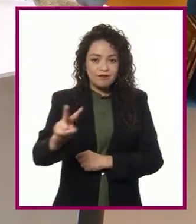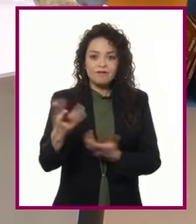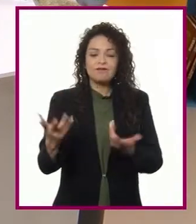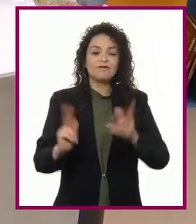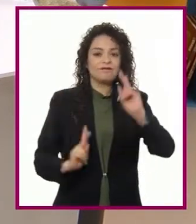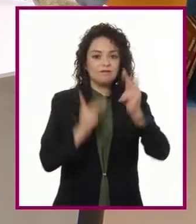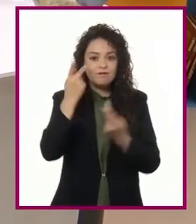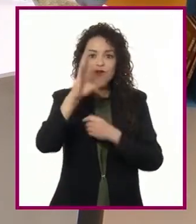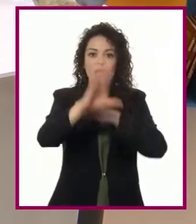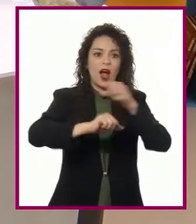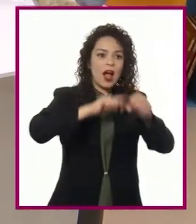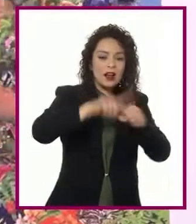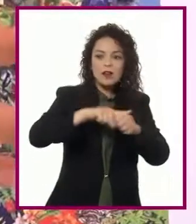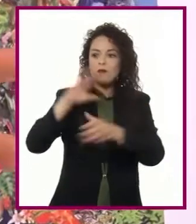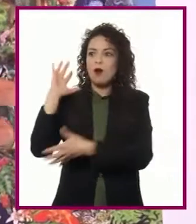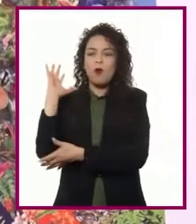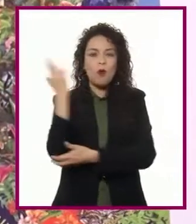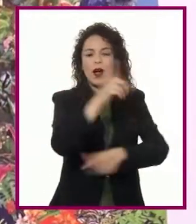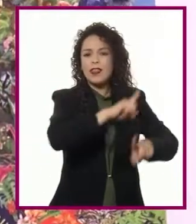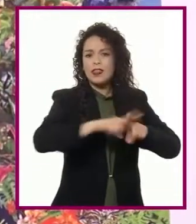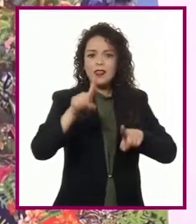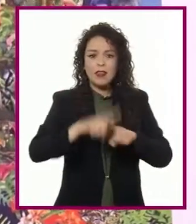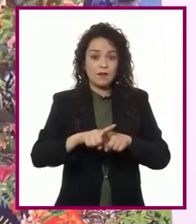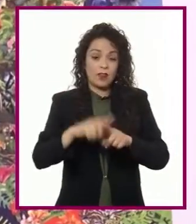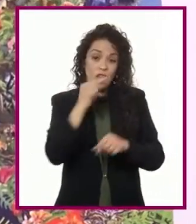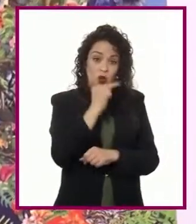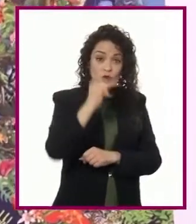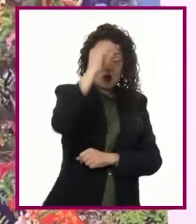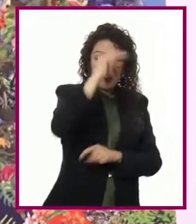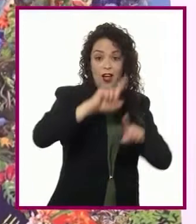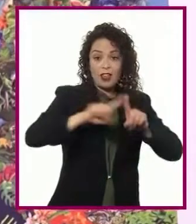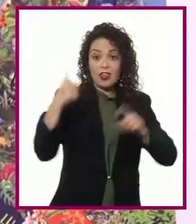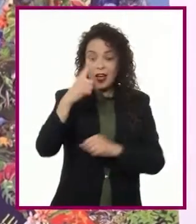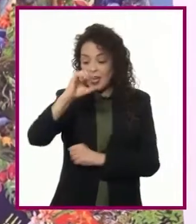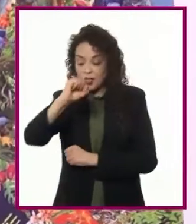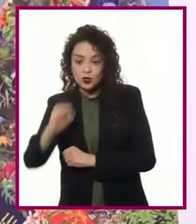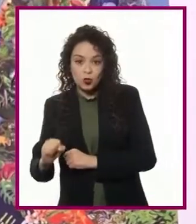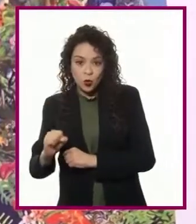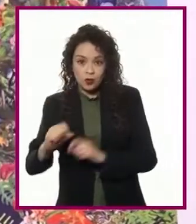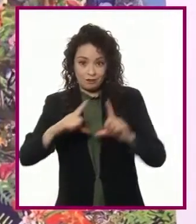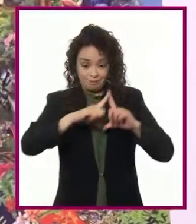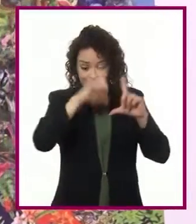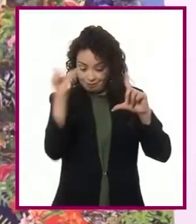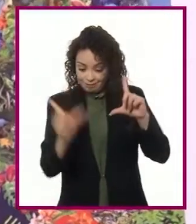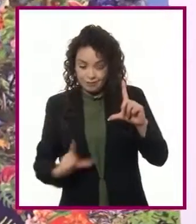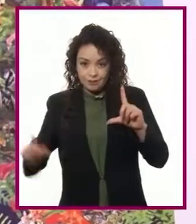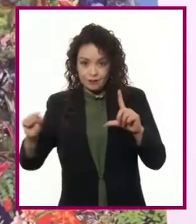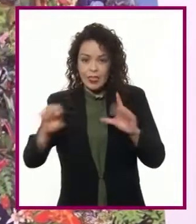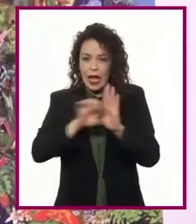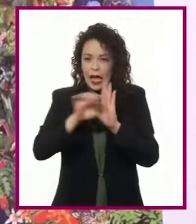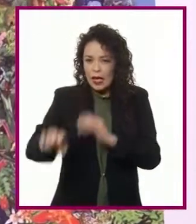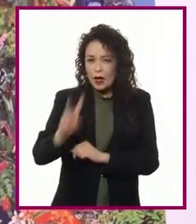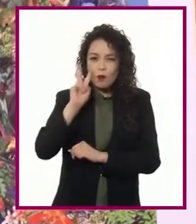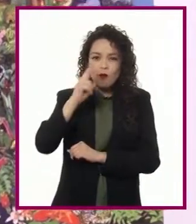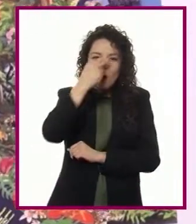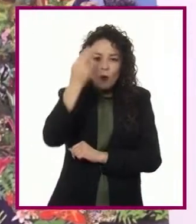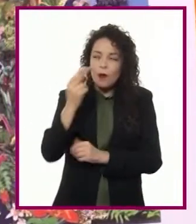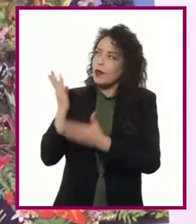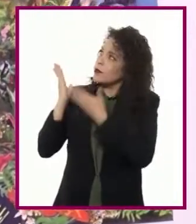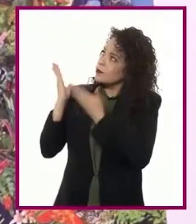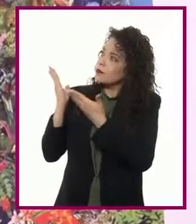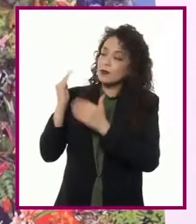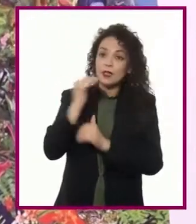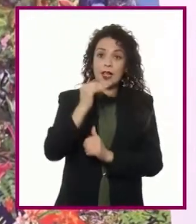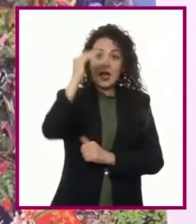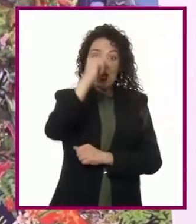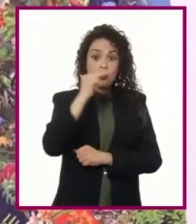y fauna son distintas en el norte que en el sur del país. Por ejemplo, al norte vemos climas mucho más